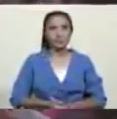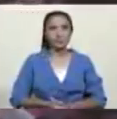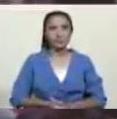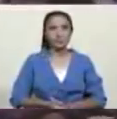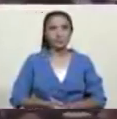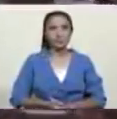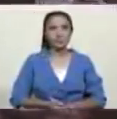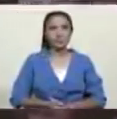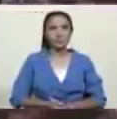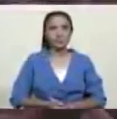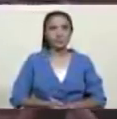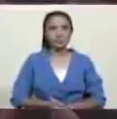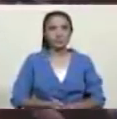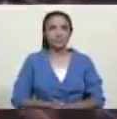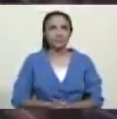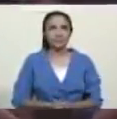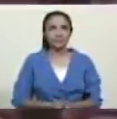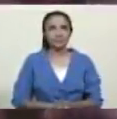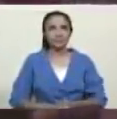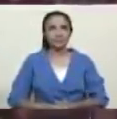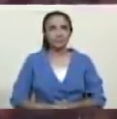¡Saludo solidario!